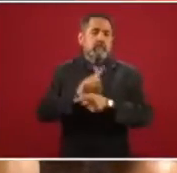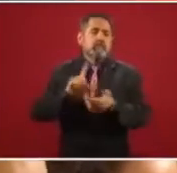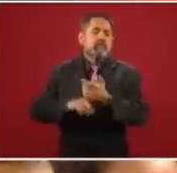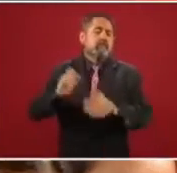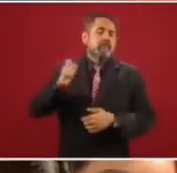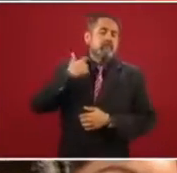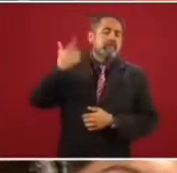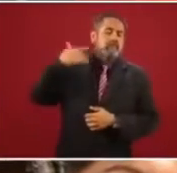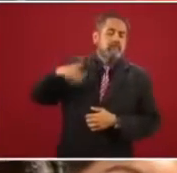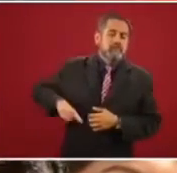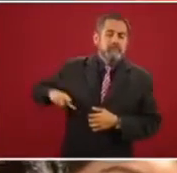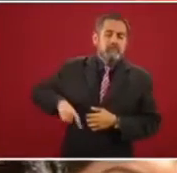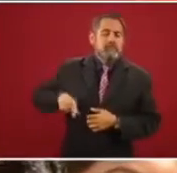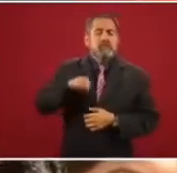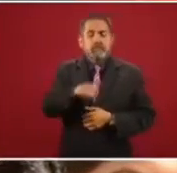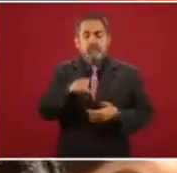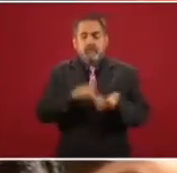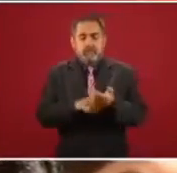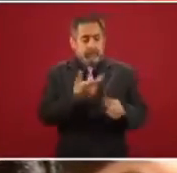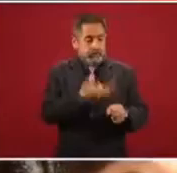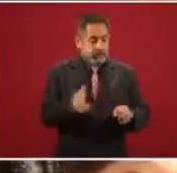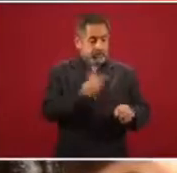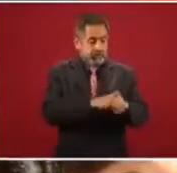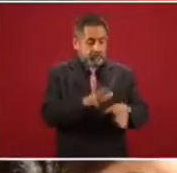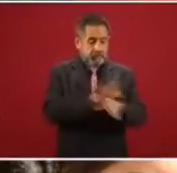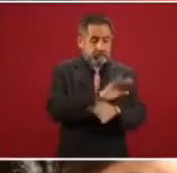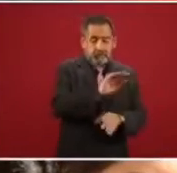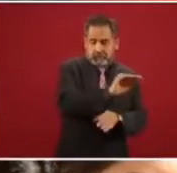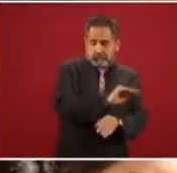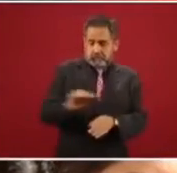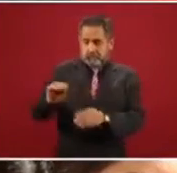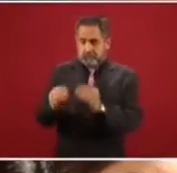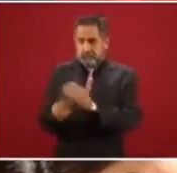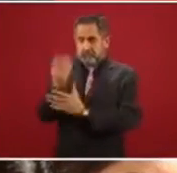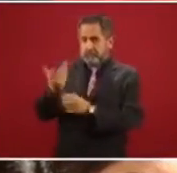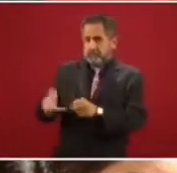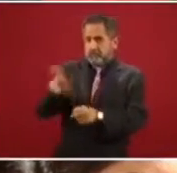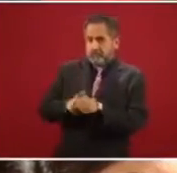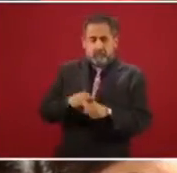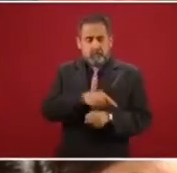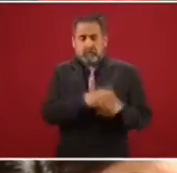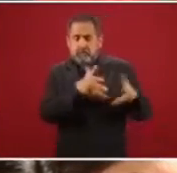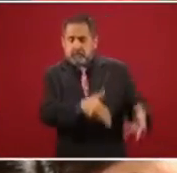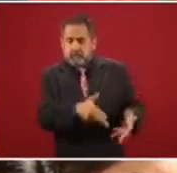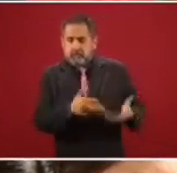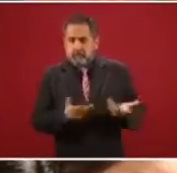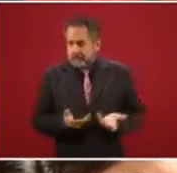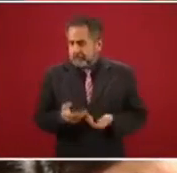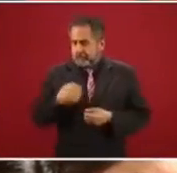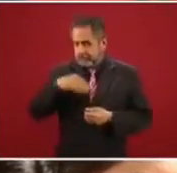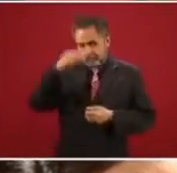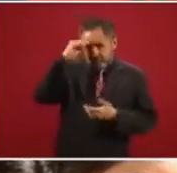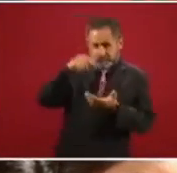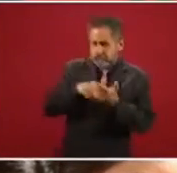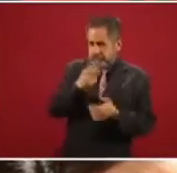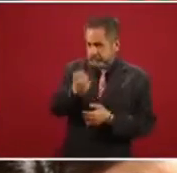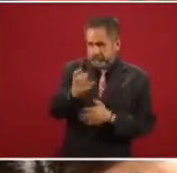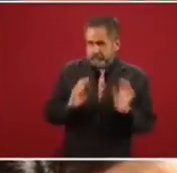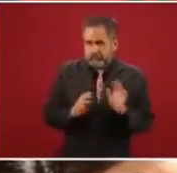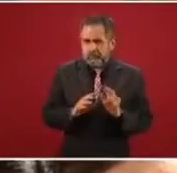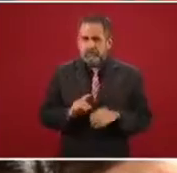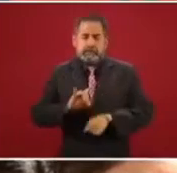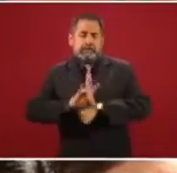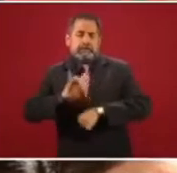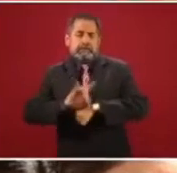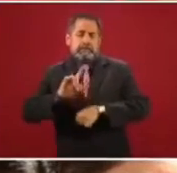únicamente transitar la clínica rural al nuevo hospital y pues no quisiéramos pensar que se trata no únicamente de un maquillaje